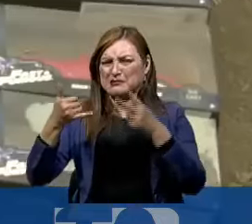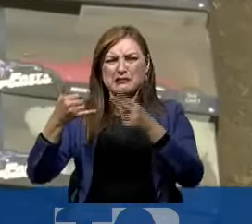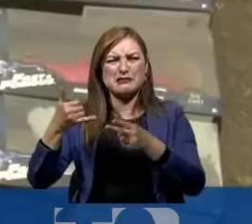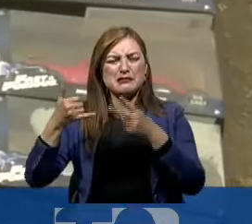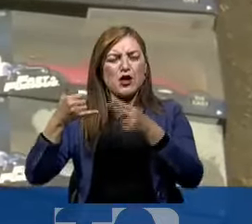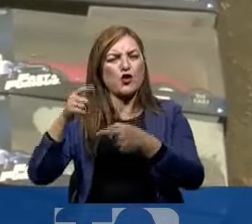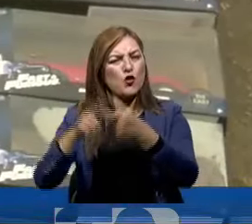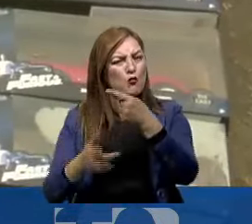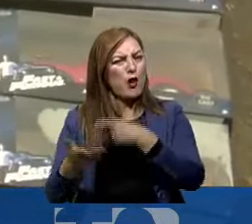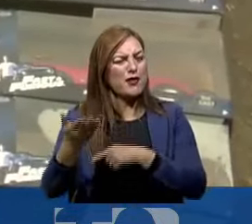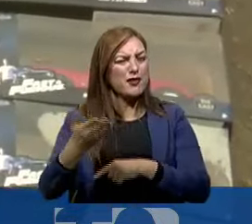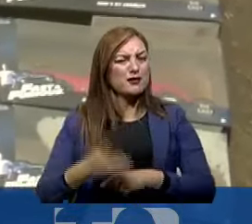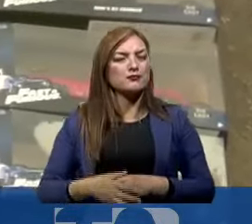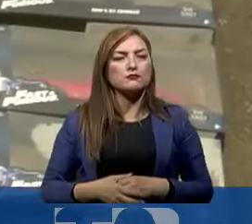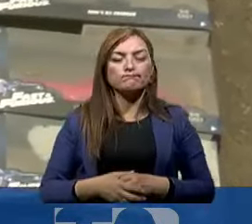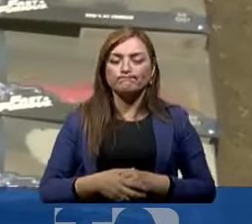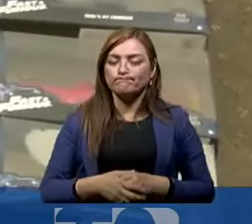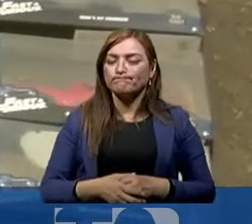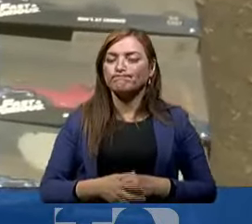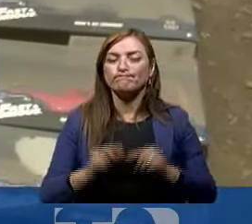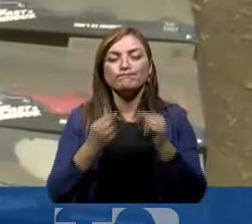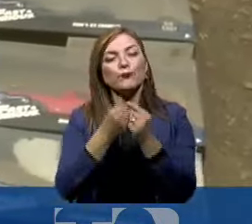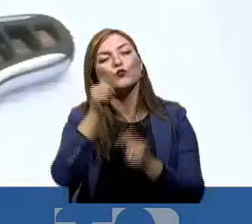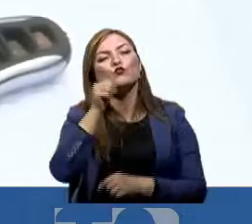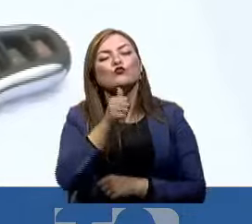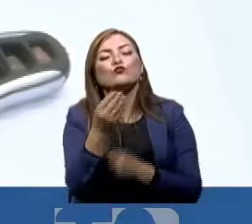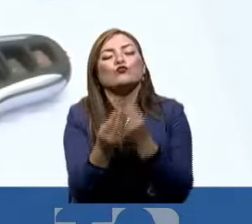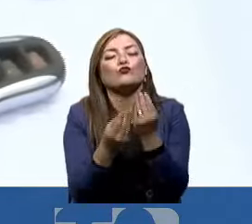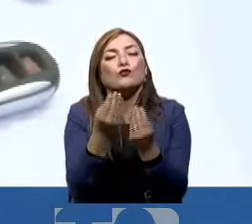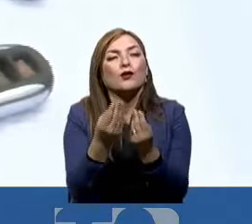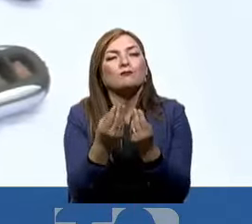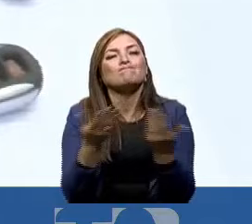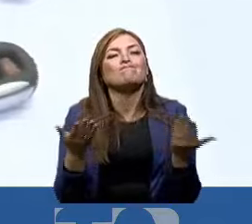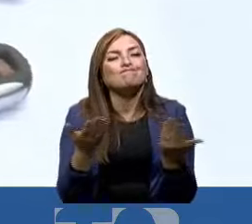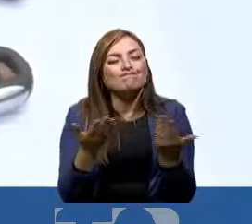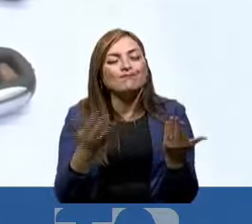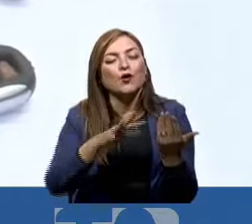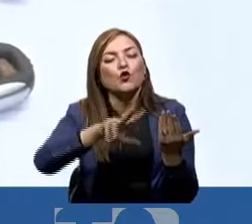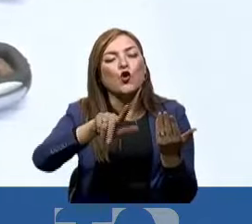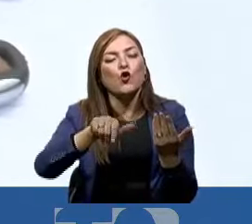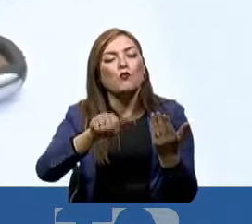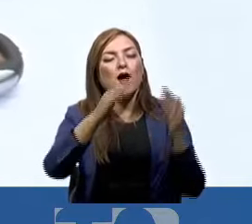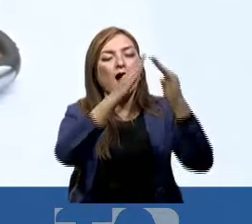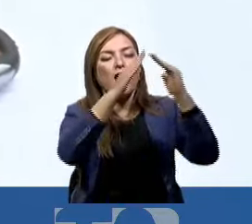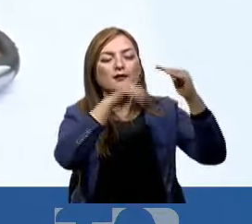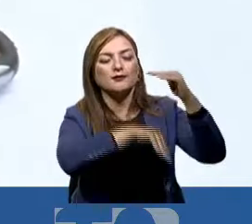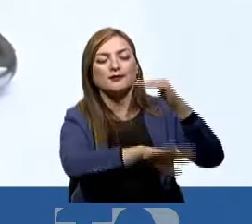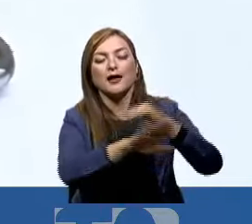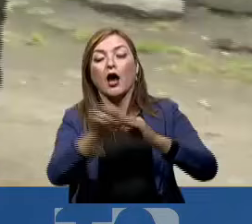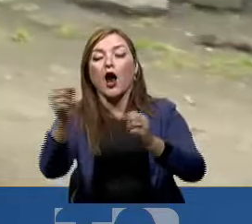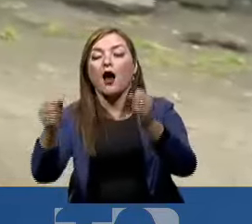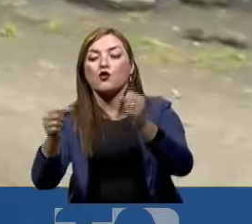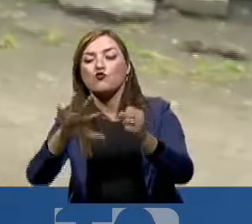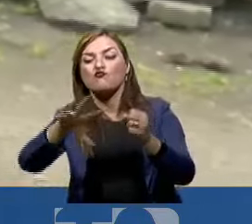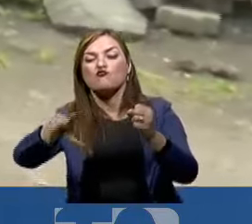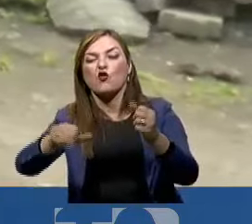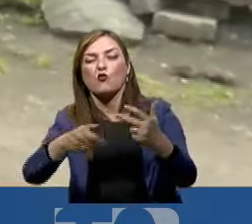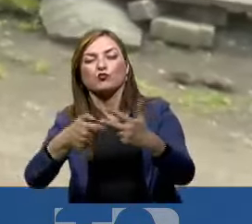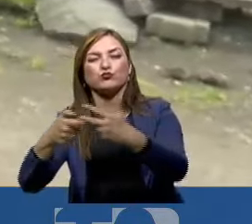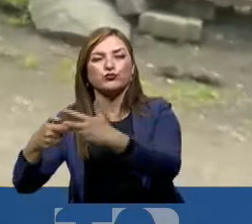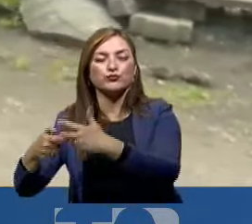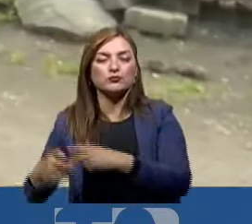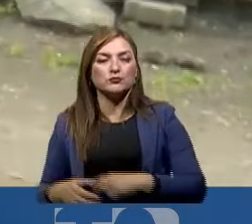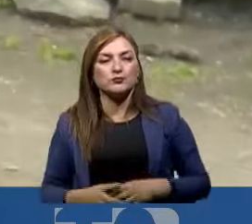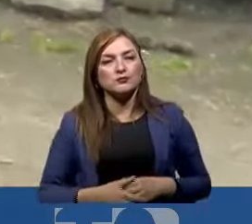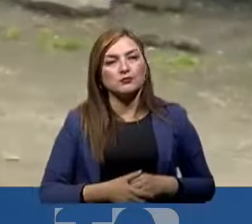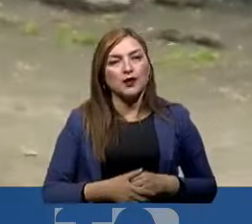corte. Se presume que los integrantes de esta banda se dedicaban principalmente al robo de viviendas y de vehículos. La policía llegó